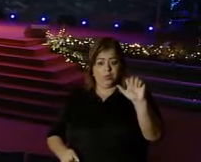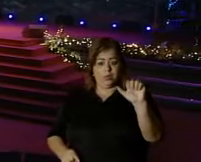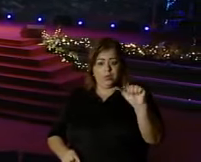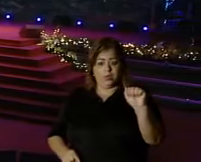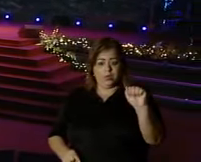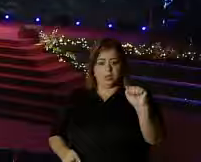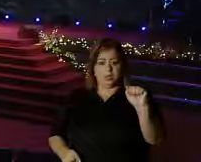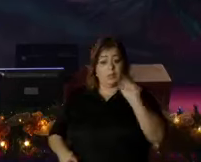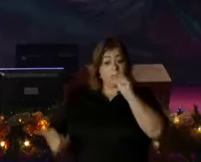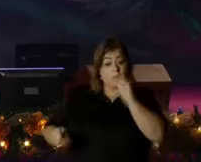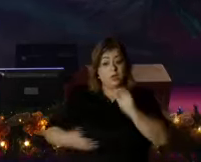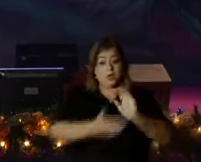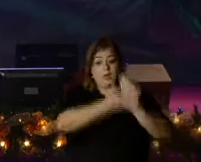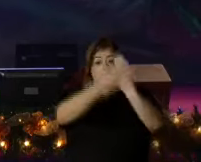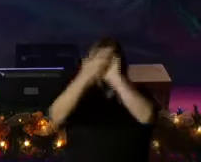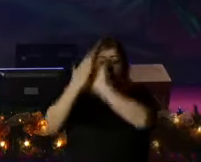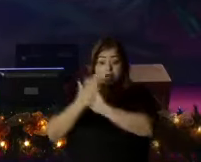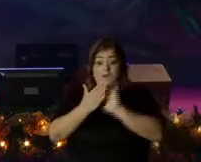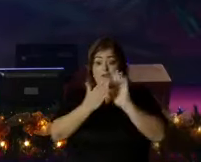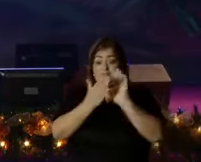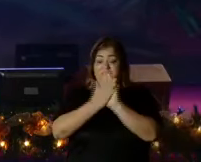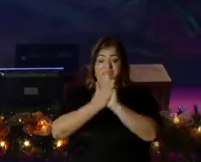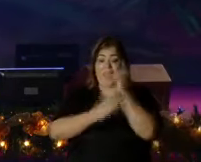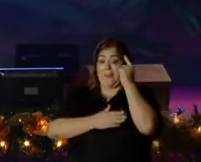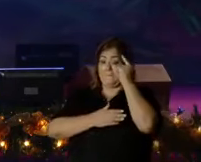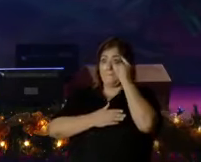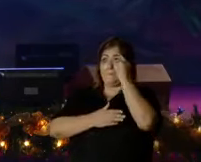La alabanza es toda tuya,